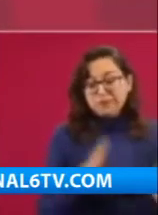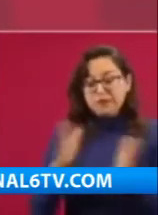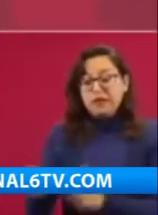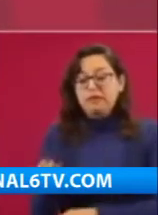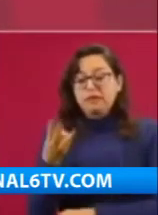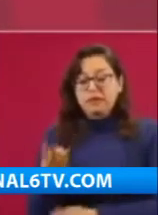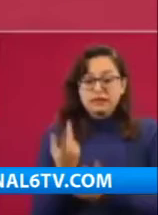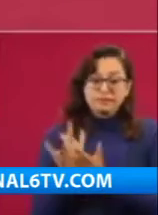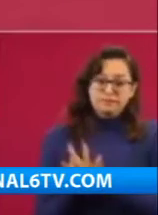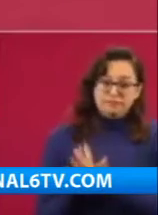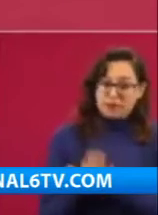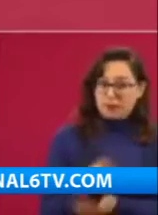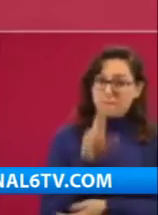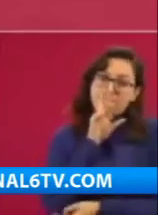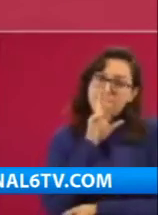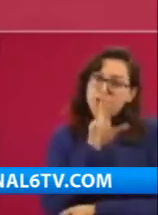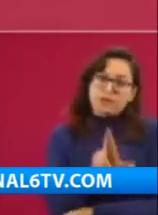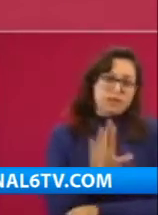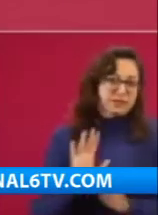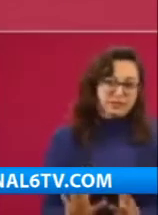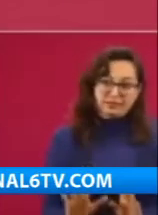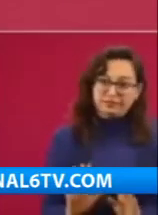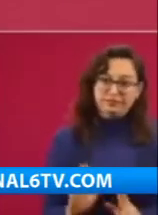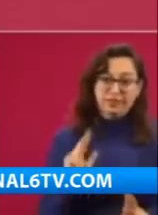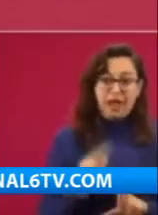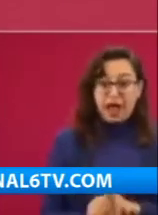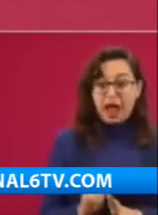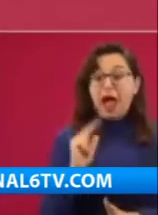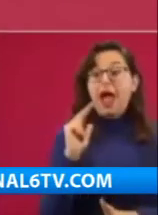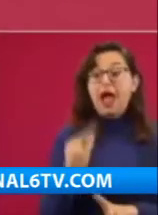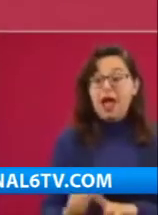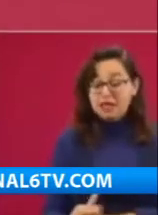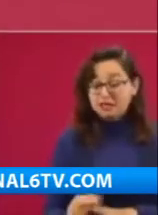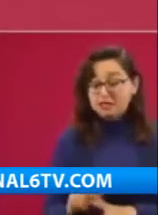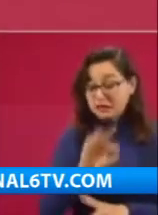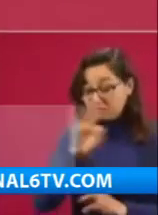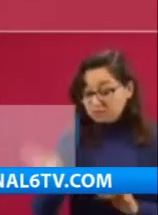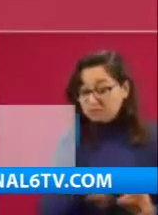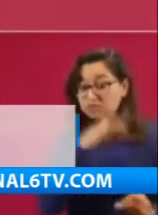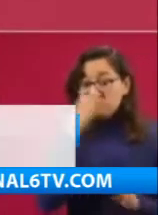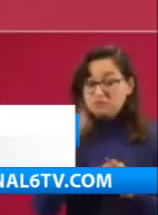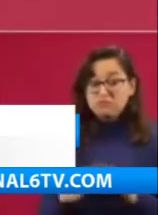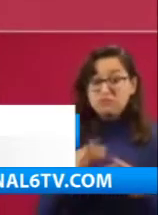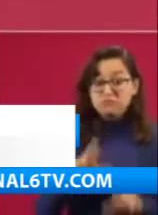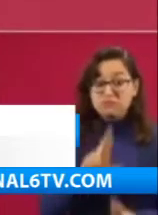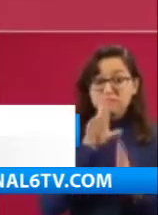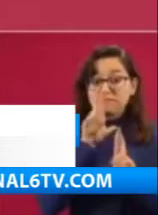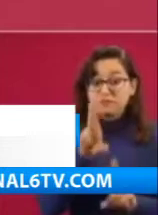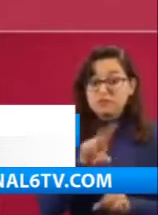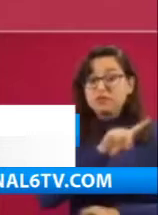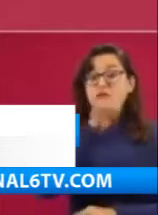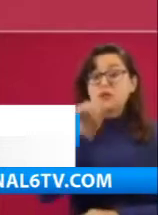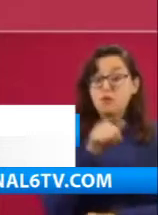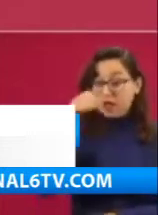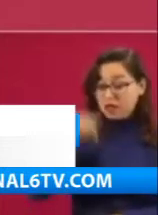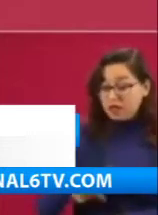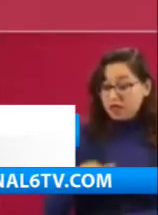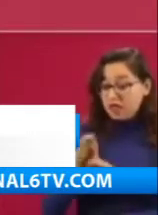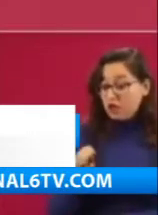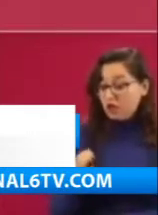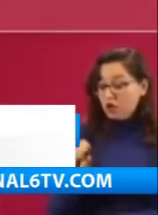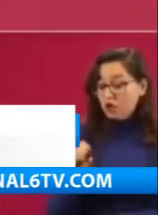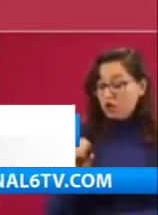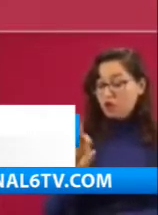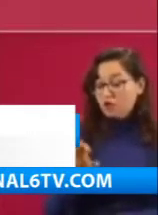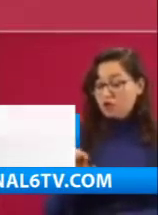que están ellos ya en eso. Hasta que no lo tengamos y nuestro consejo ligado a las